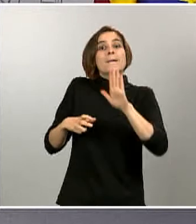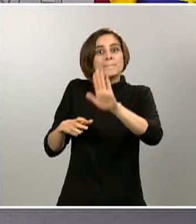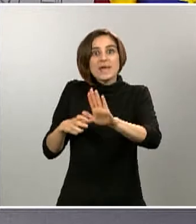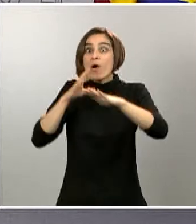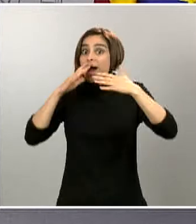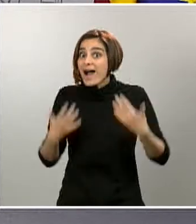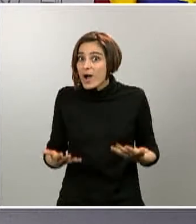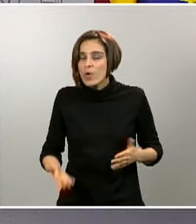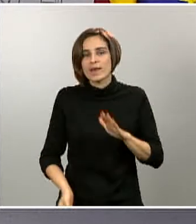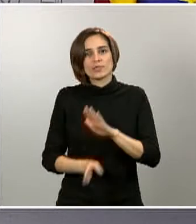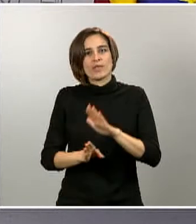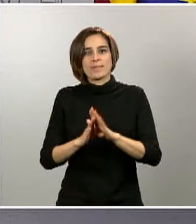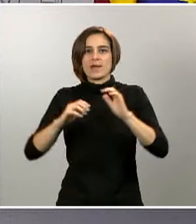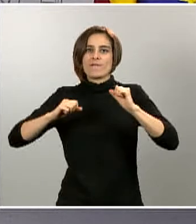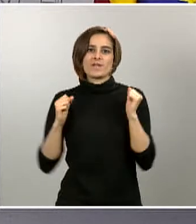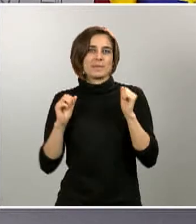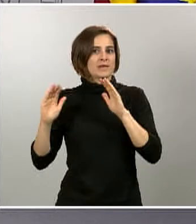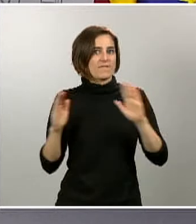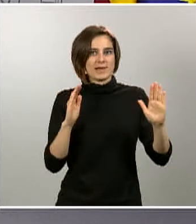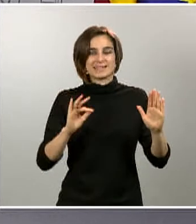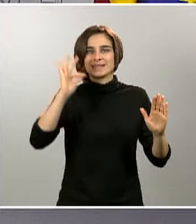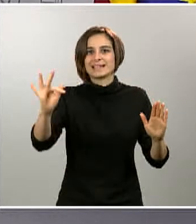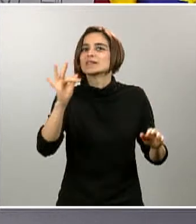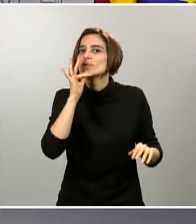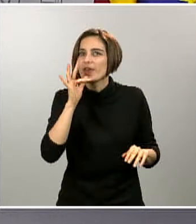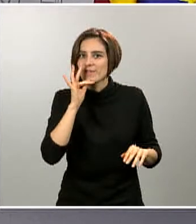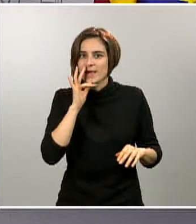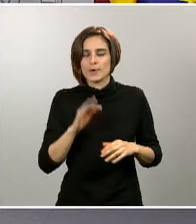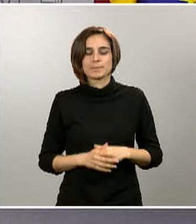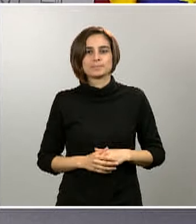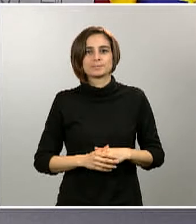Pregunta ahora La Vanguardia y después lo hará 65 y más. Adelante, La Vanguardia.